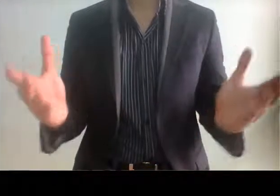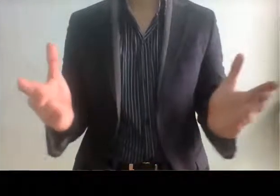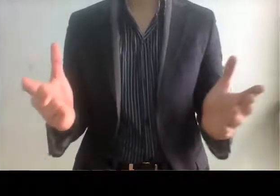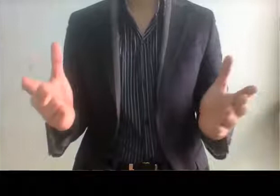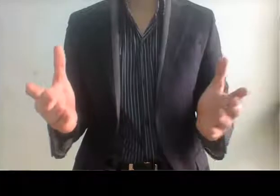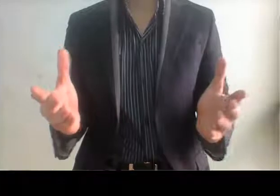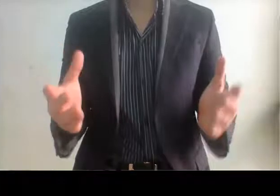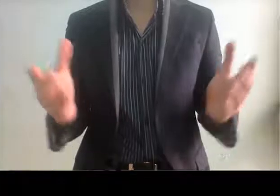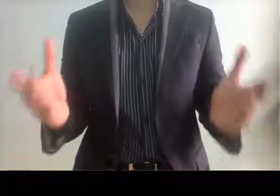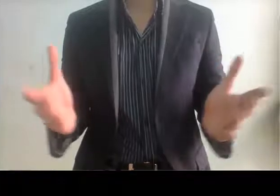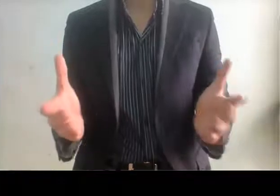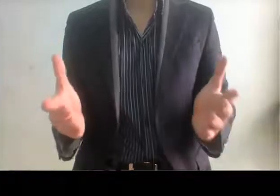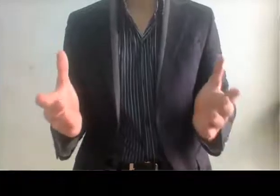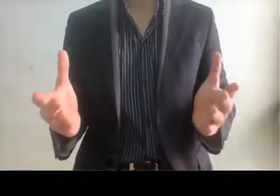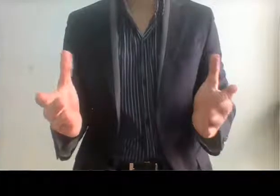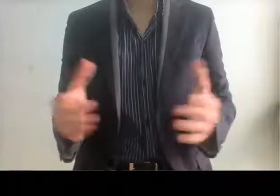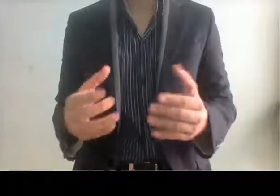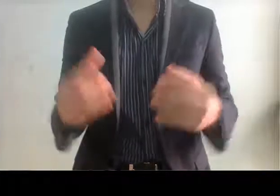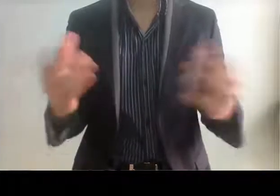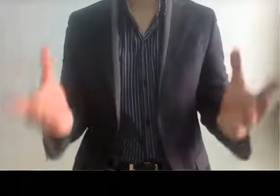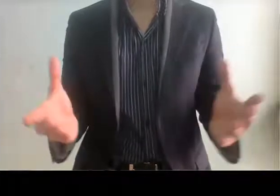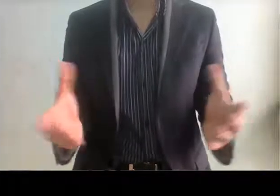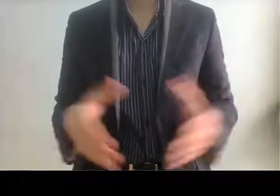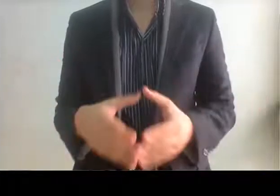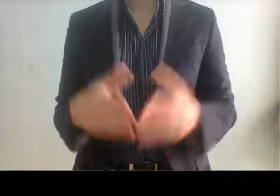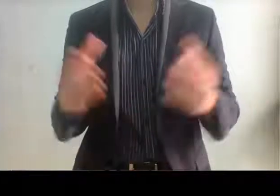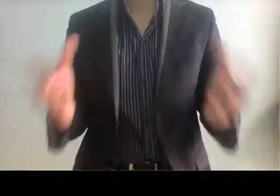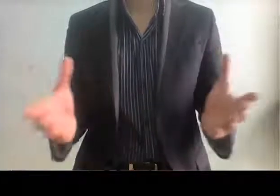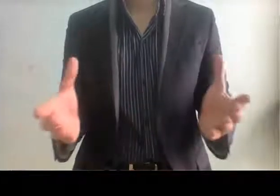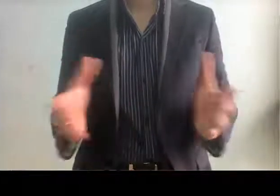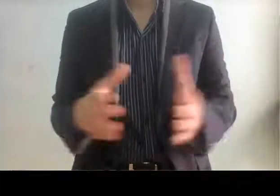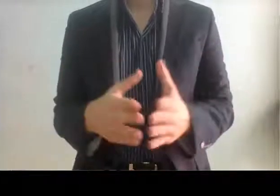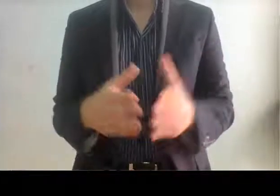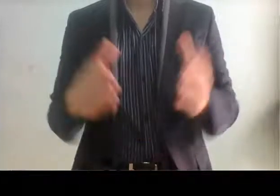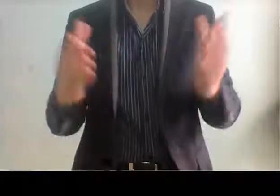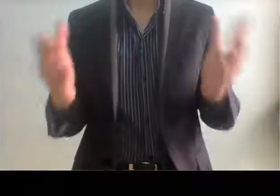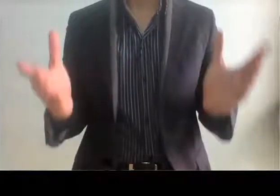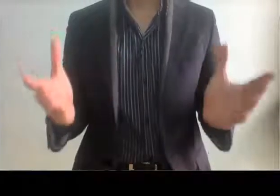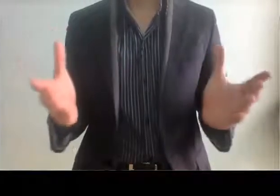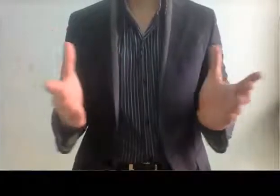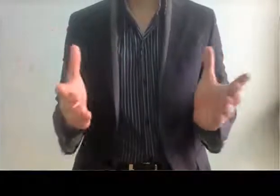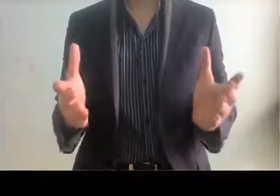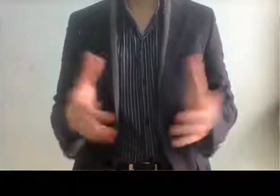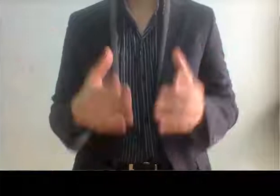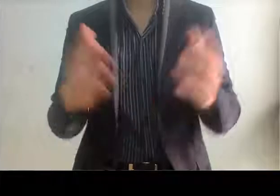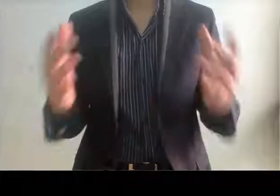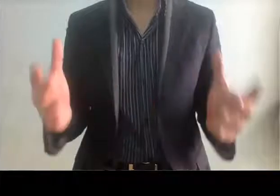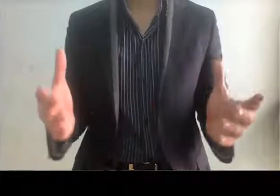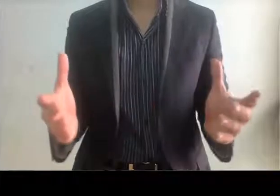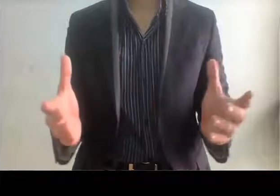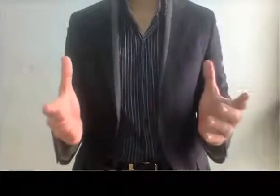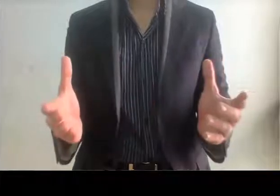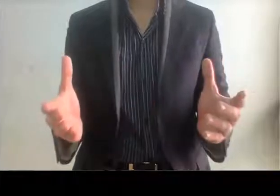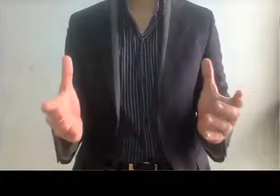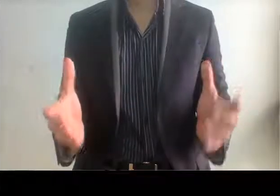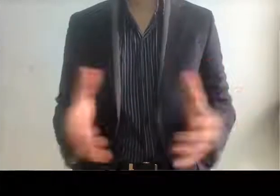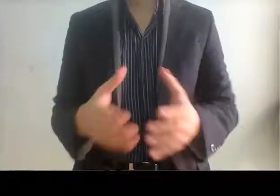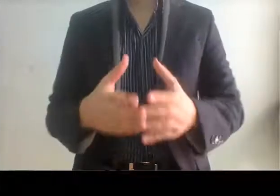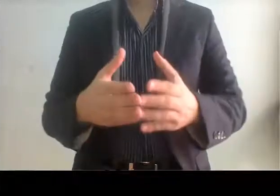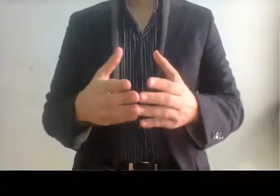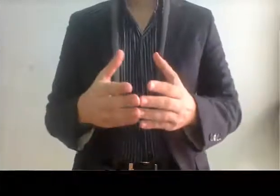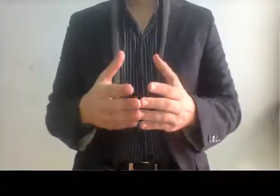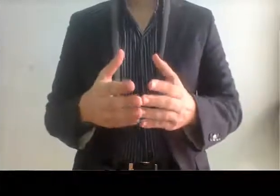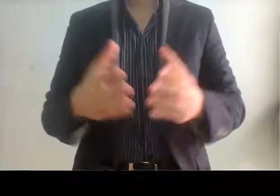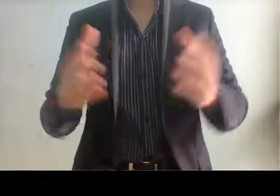los respiradores van a salvarnos la vida al 100% y salgamos a las calles. No, bueno, podemos salir, pero tomando las medidas